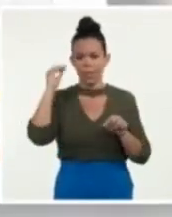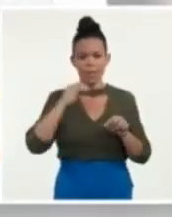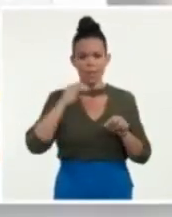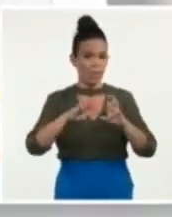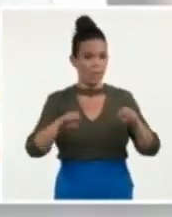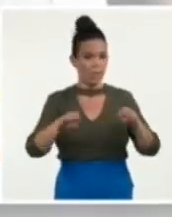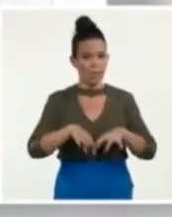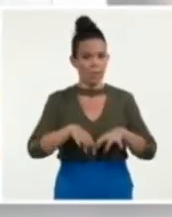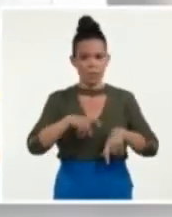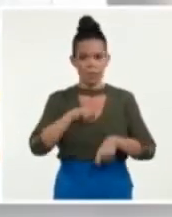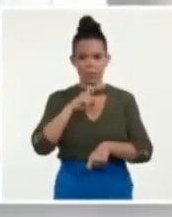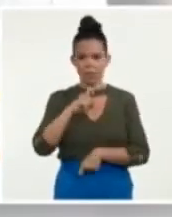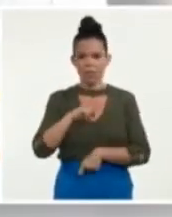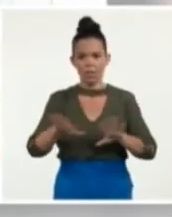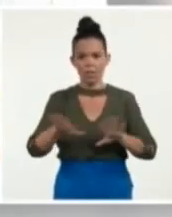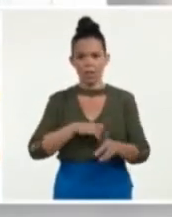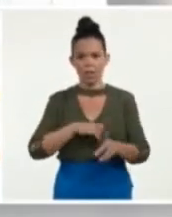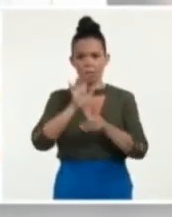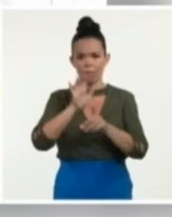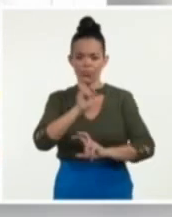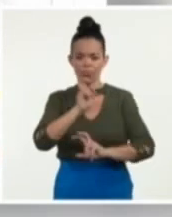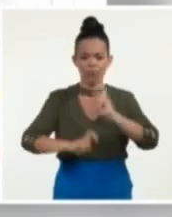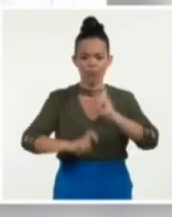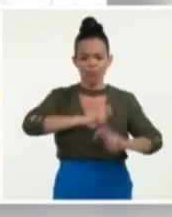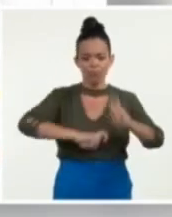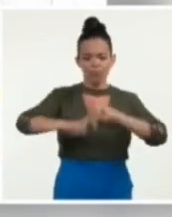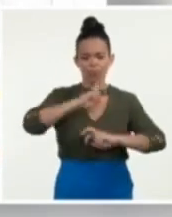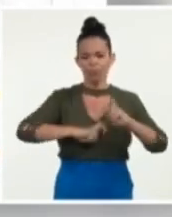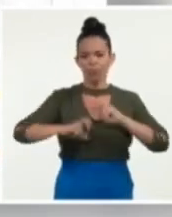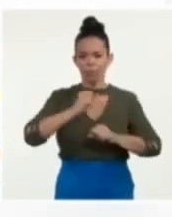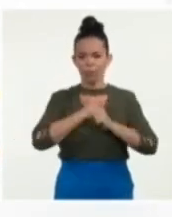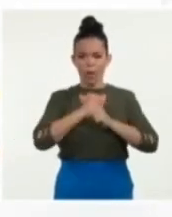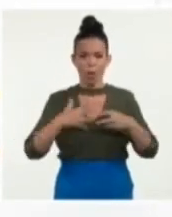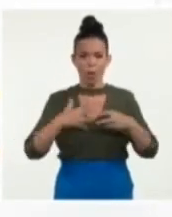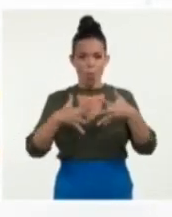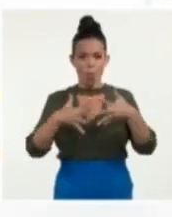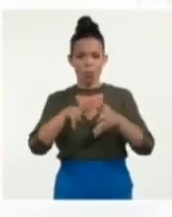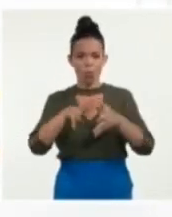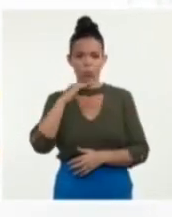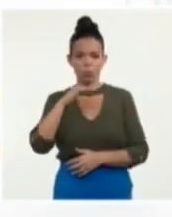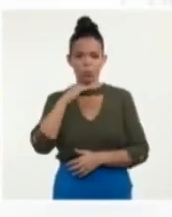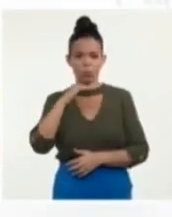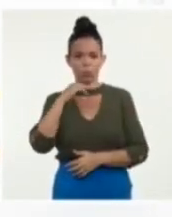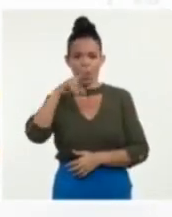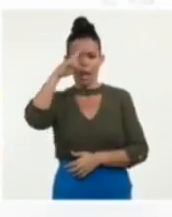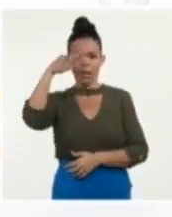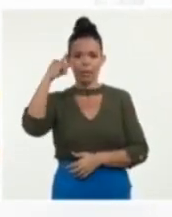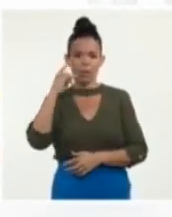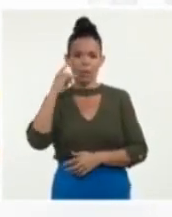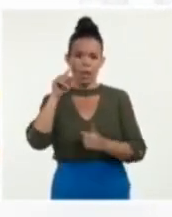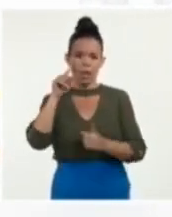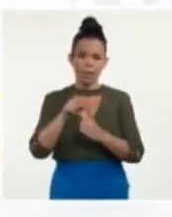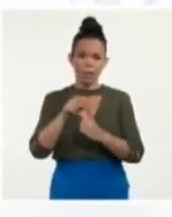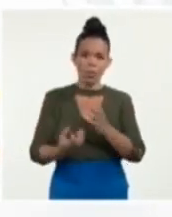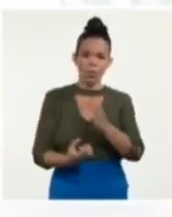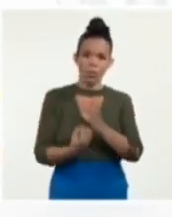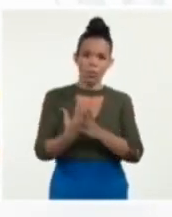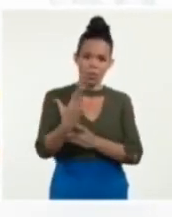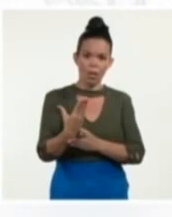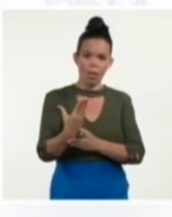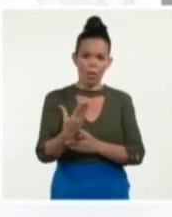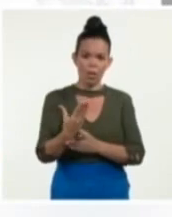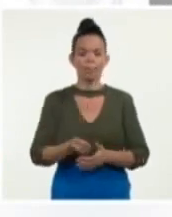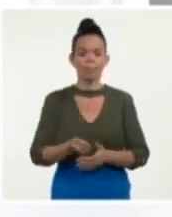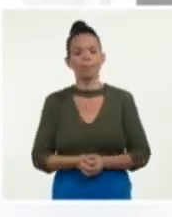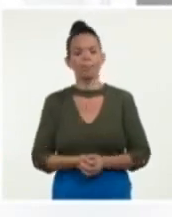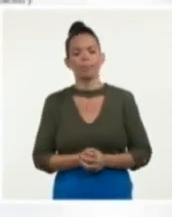índole, se iniciaron las gestiones con las autoridades haitianas para lograr la segura y pronta liberación del colaborador cubano. Refiere